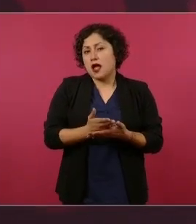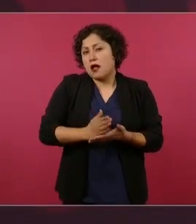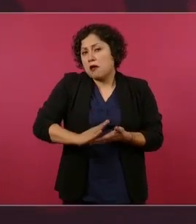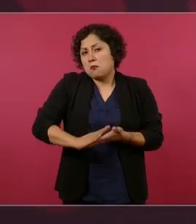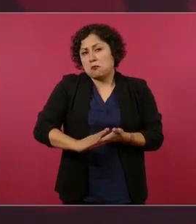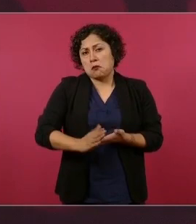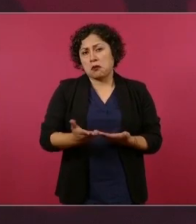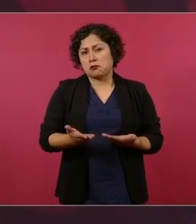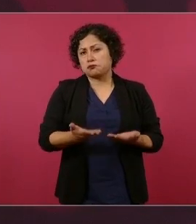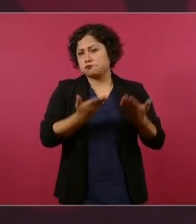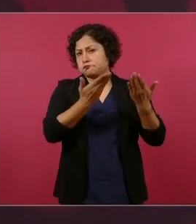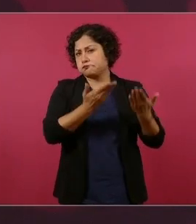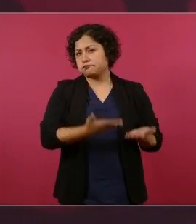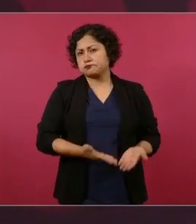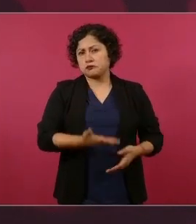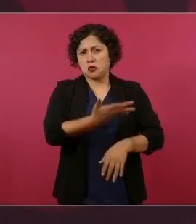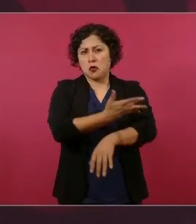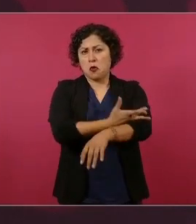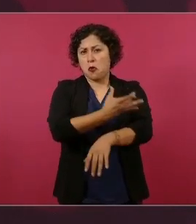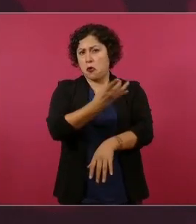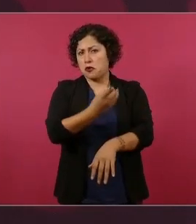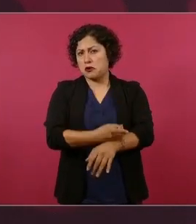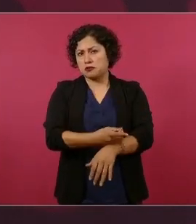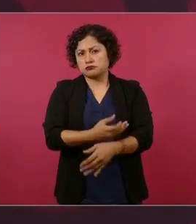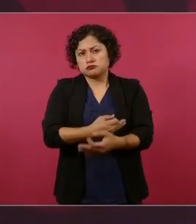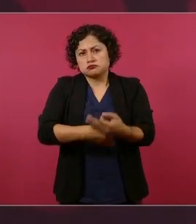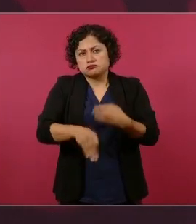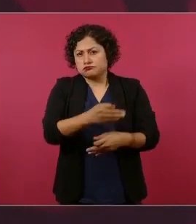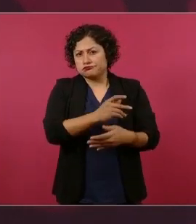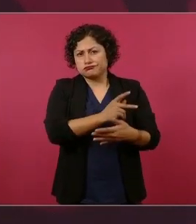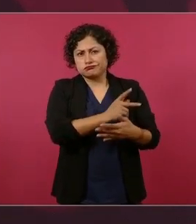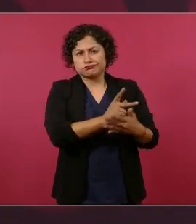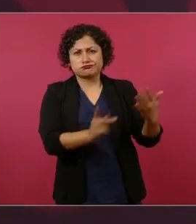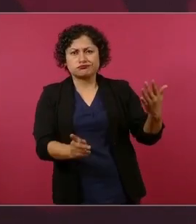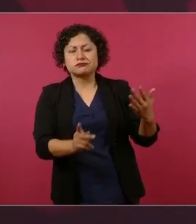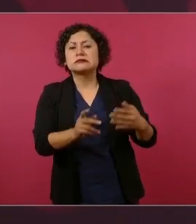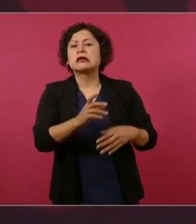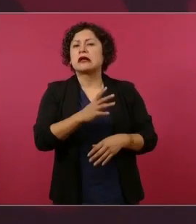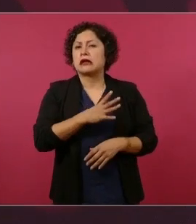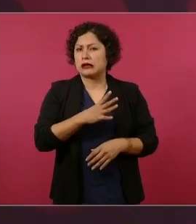honesta, como todos. Él es